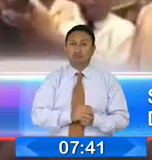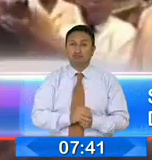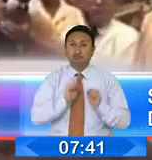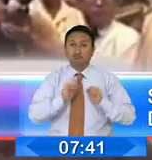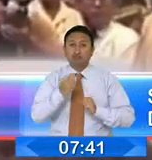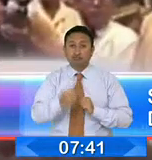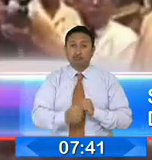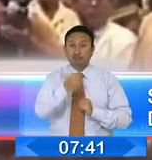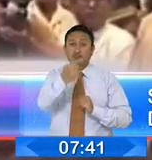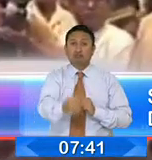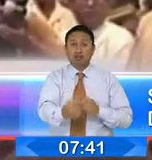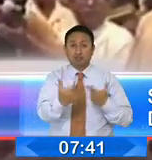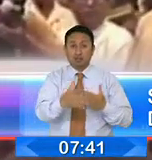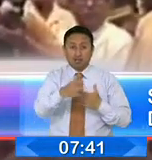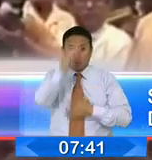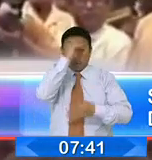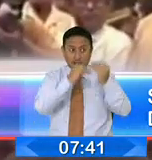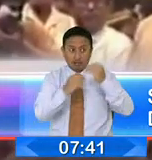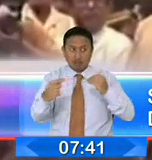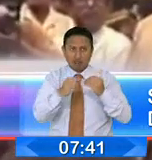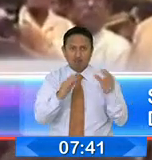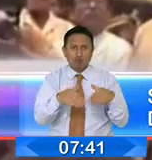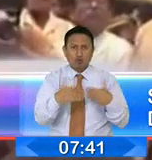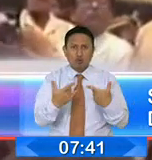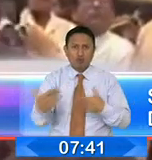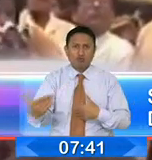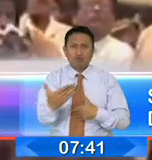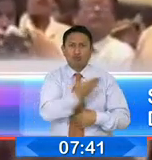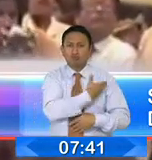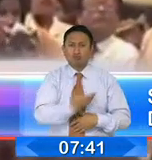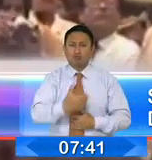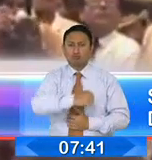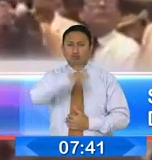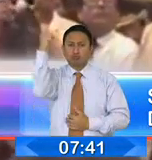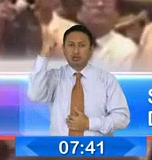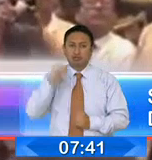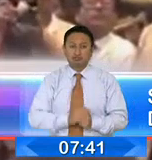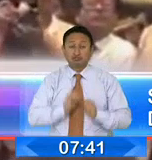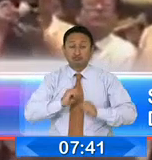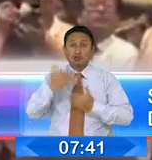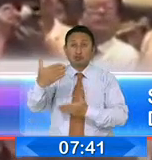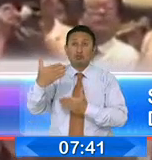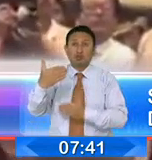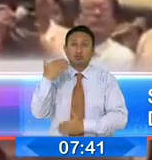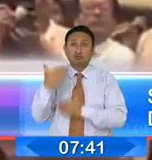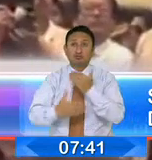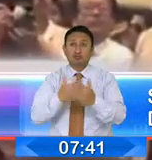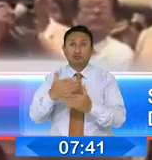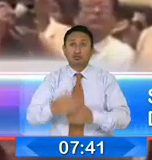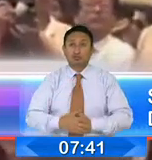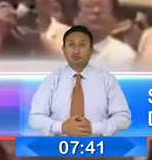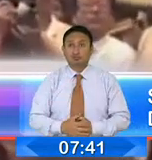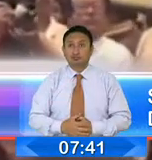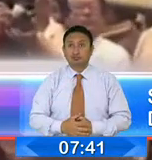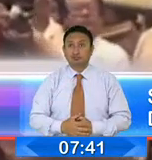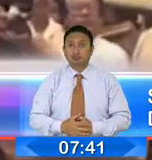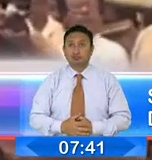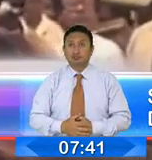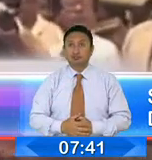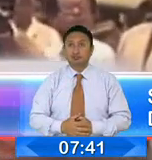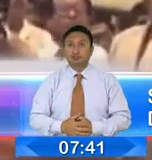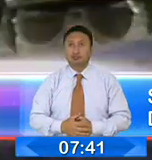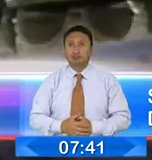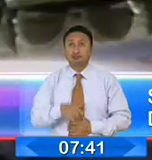siguientes generaciones aprendieron sobre cómo llegó al poder y su trayectoria política a través de los libros de historia. Mientras que